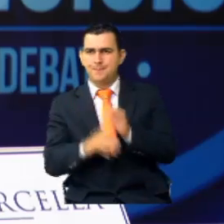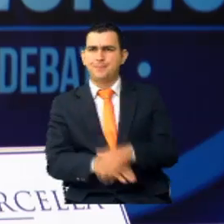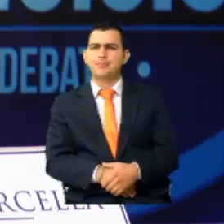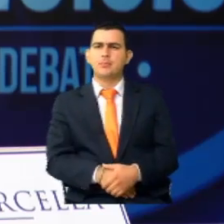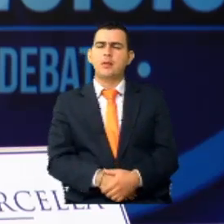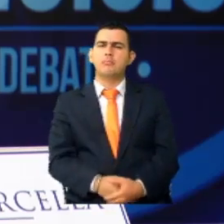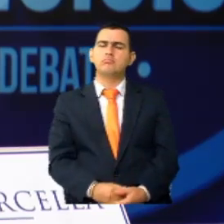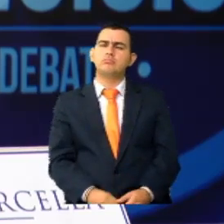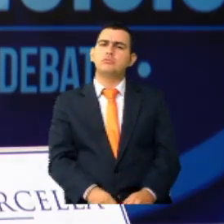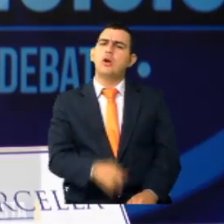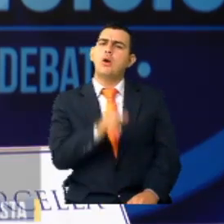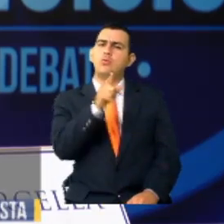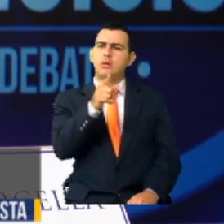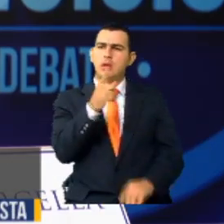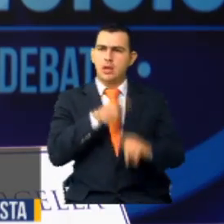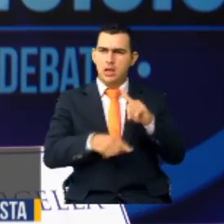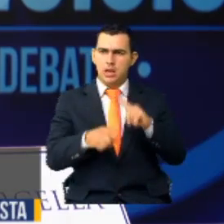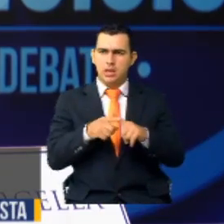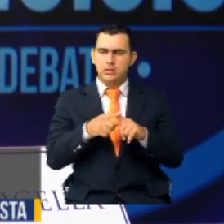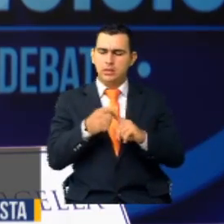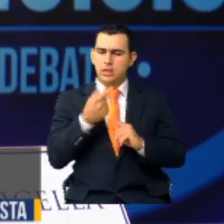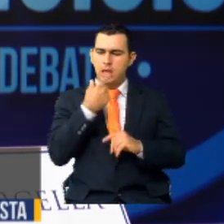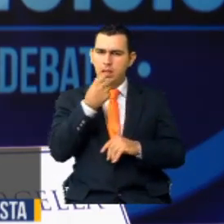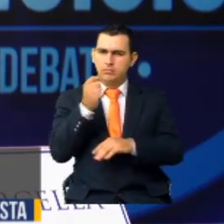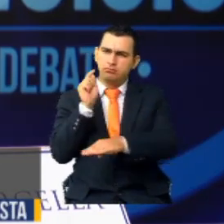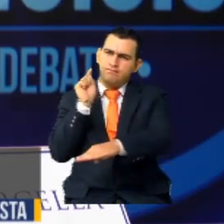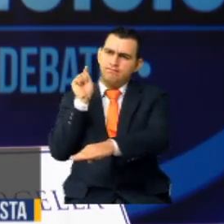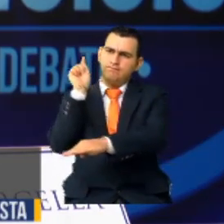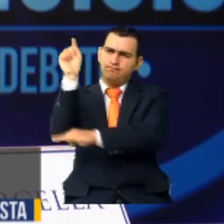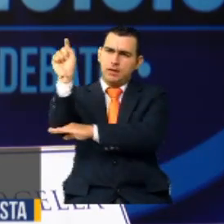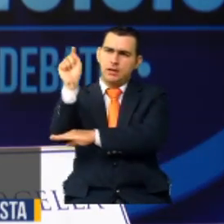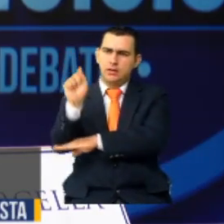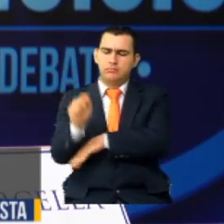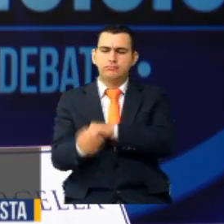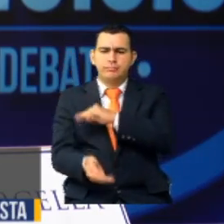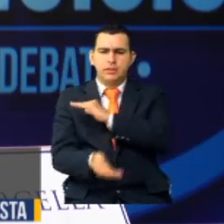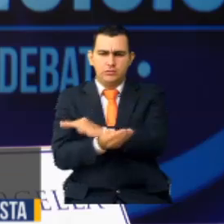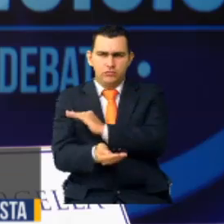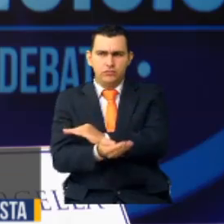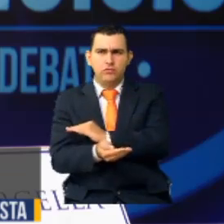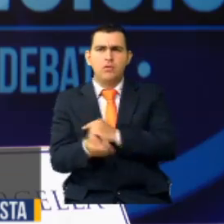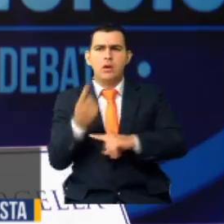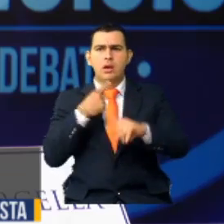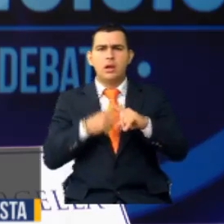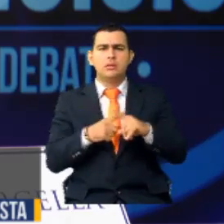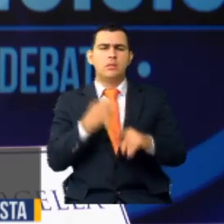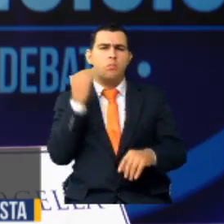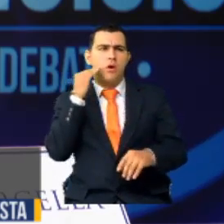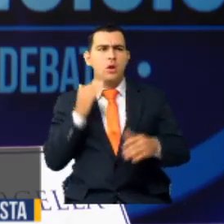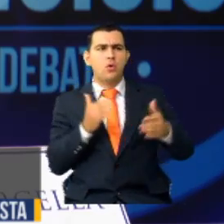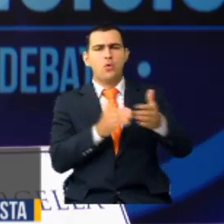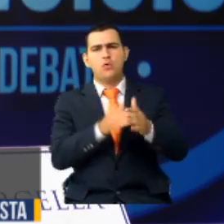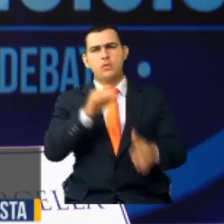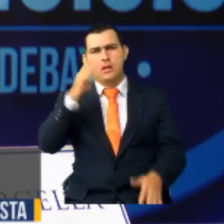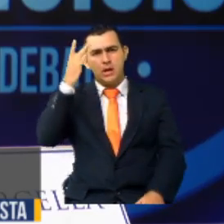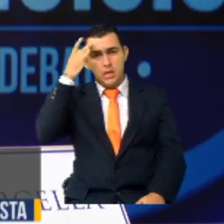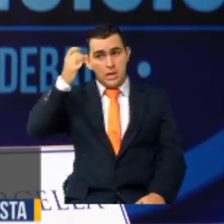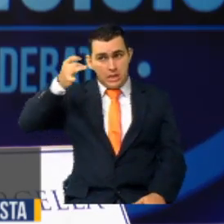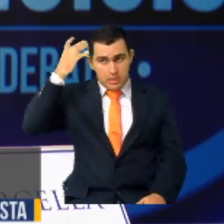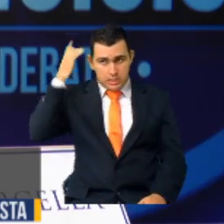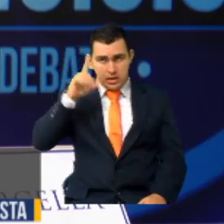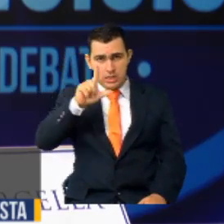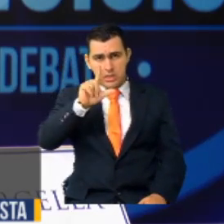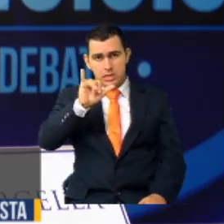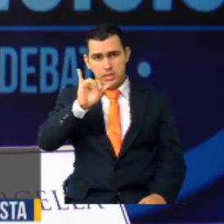candidato, usted instauró una denuncia por corrupción al sufragante contra la campaña de la señora Liliana Botero de Cote, y en esta